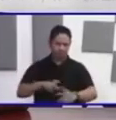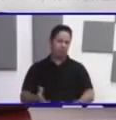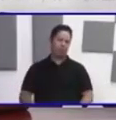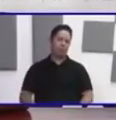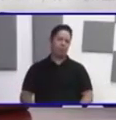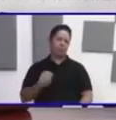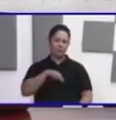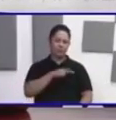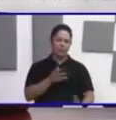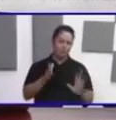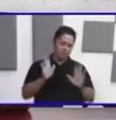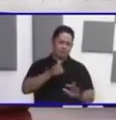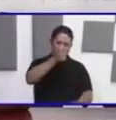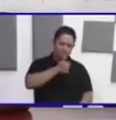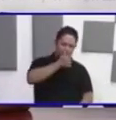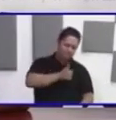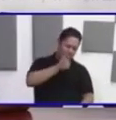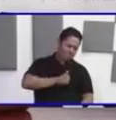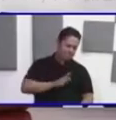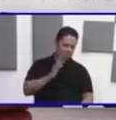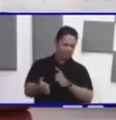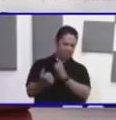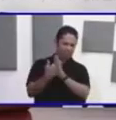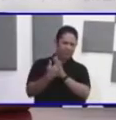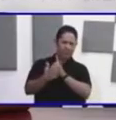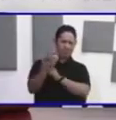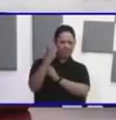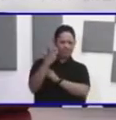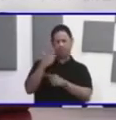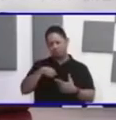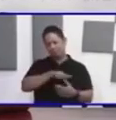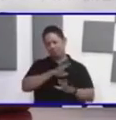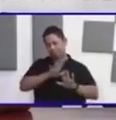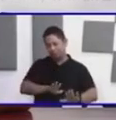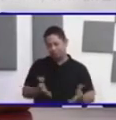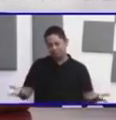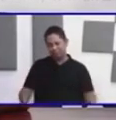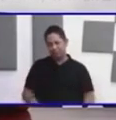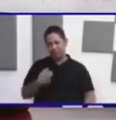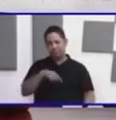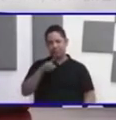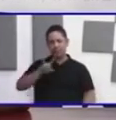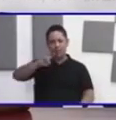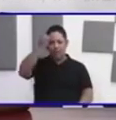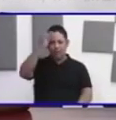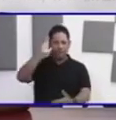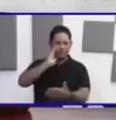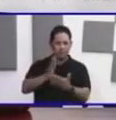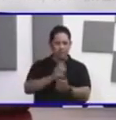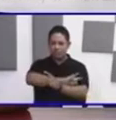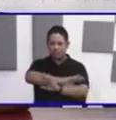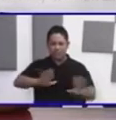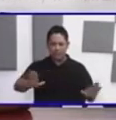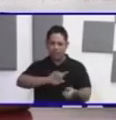seguir soportando, digamos, en medio de esta dificultad tan grande que el mundo no tiene ni claro en qué momento podrá volver a la normalidad.